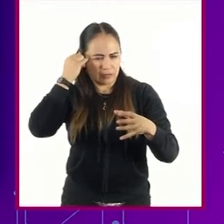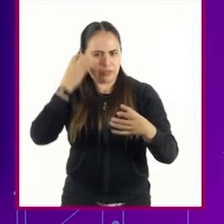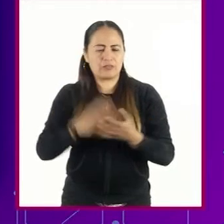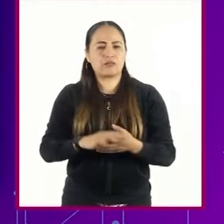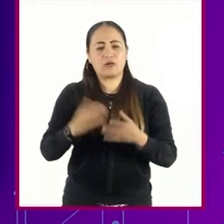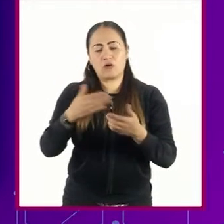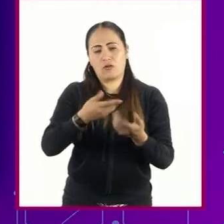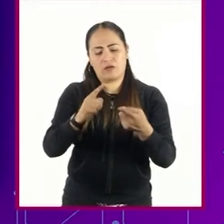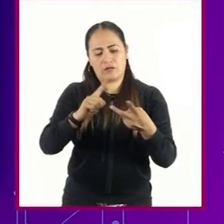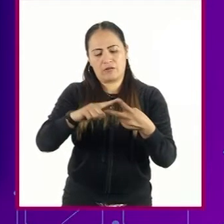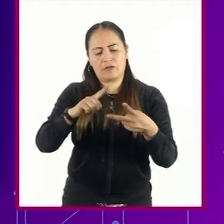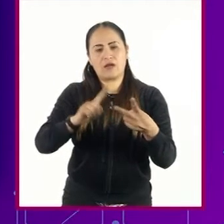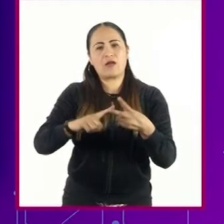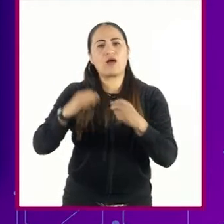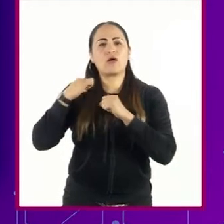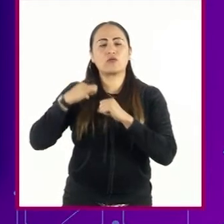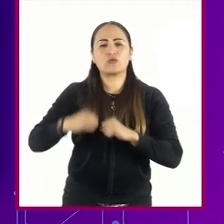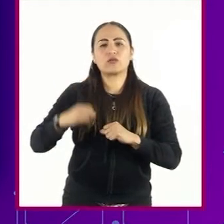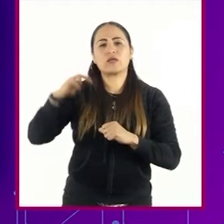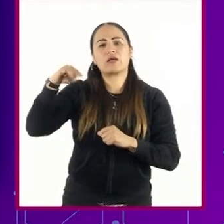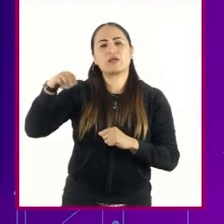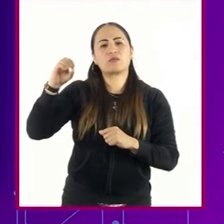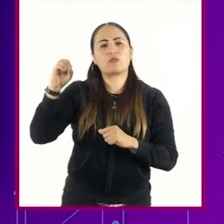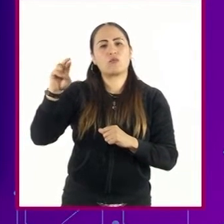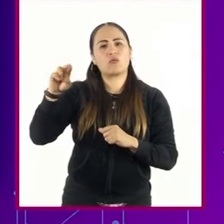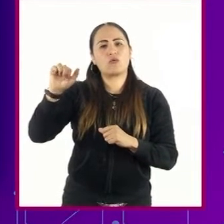moral, como la que tienen las personas